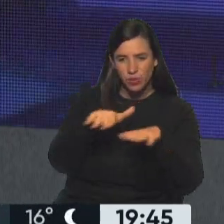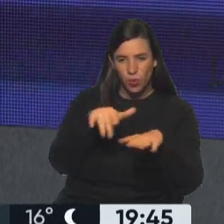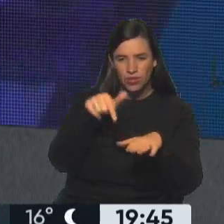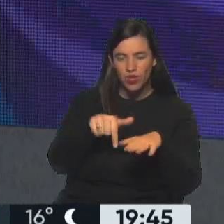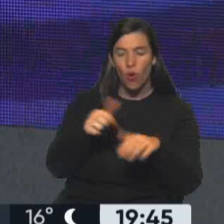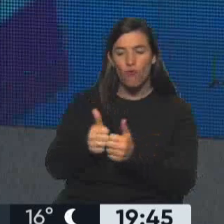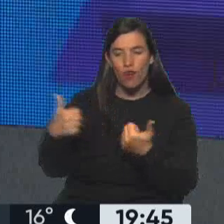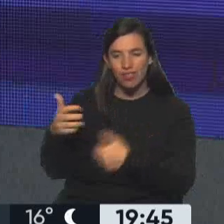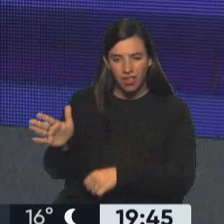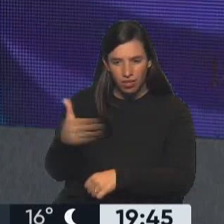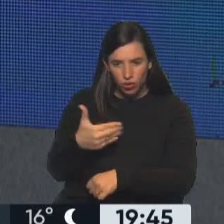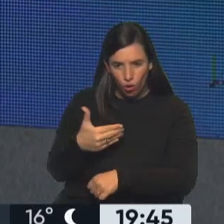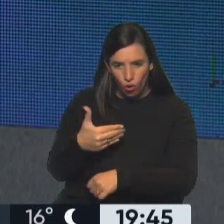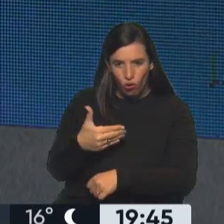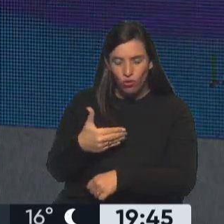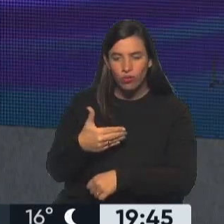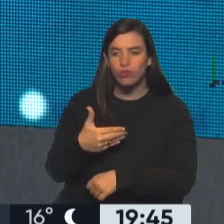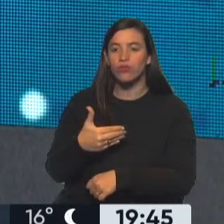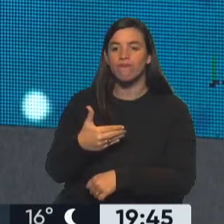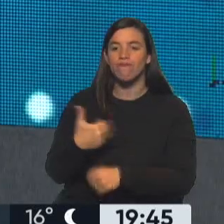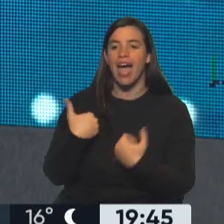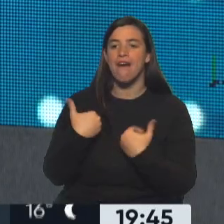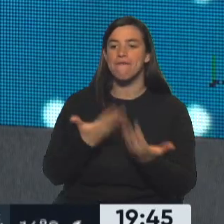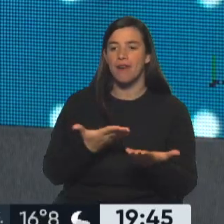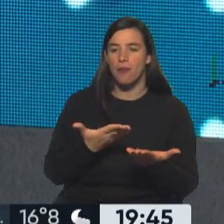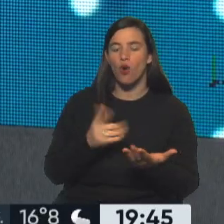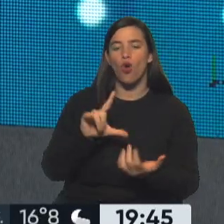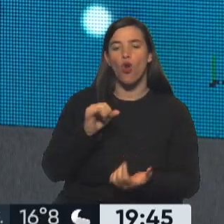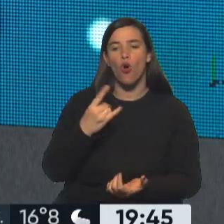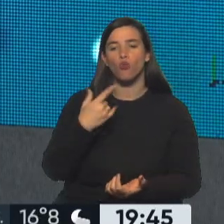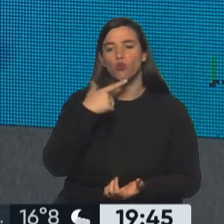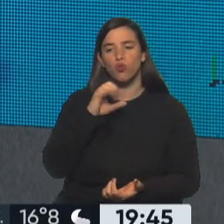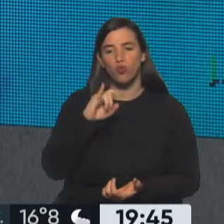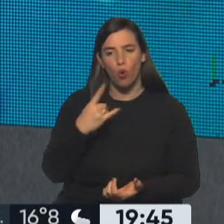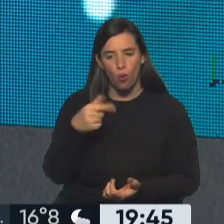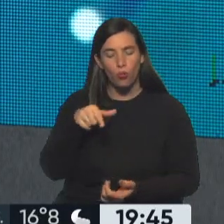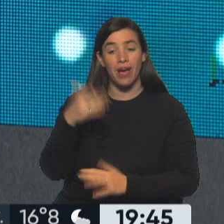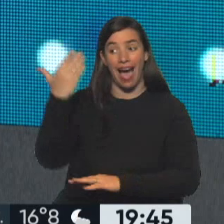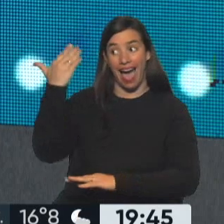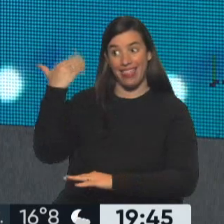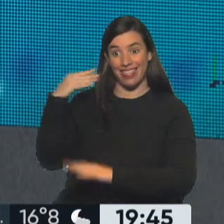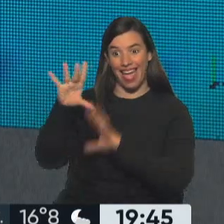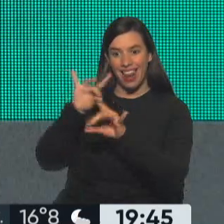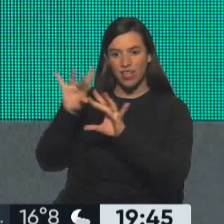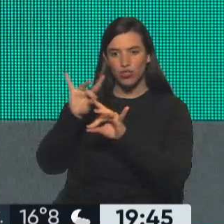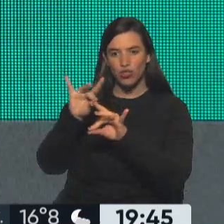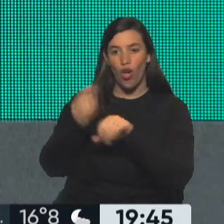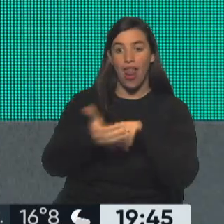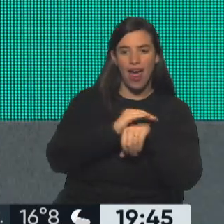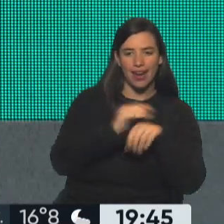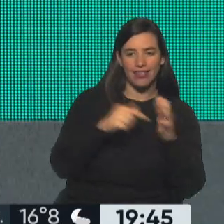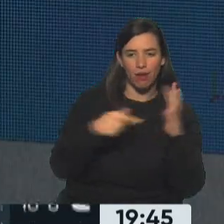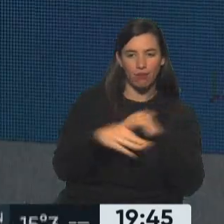Todos no se manifestó a favor de Martín Lustó en aquella elección en la que Horacio Rodríguez Larreta jugaba en la